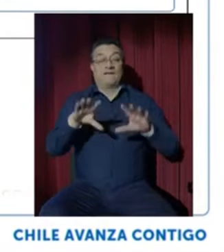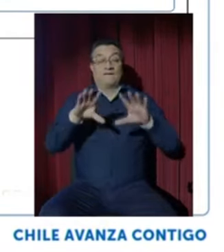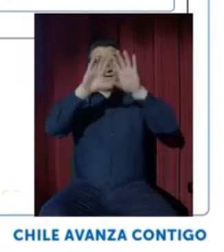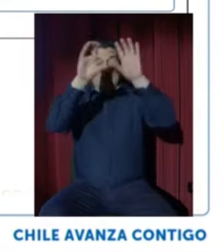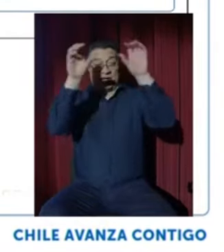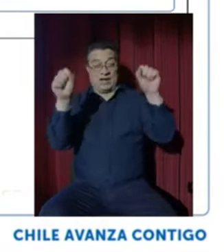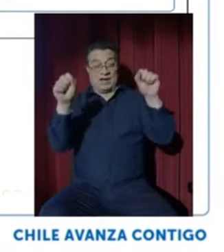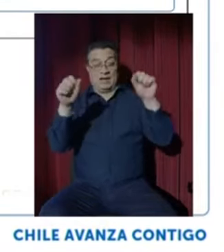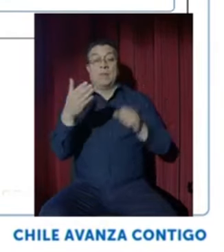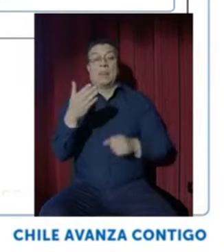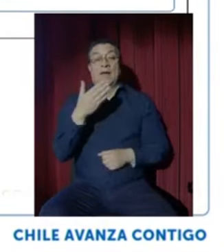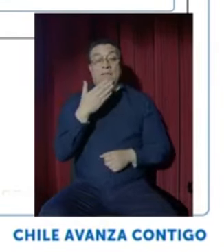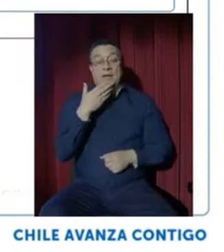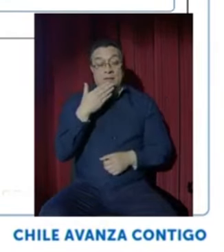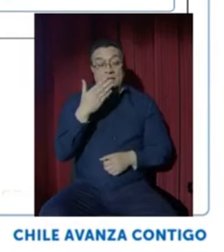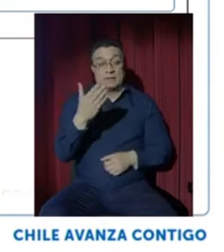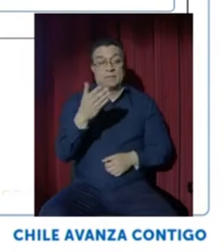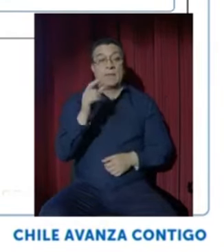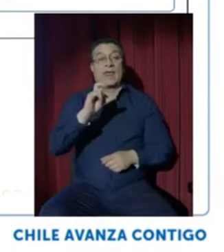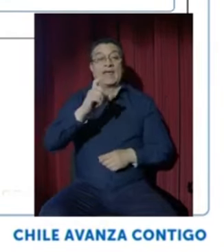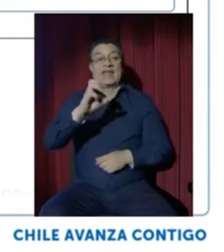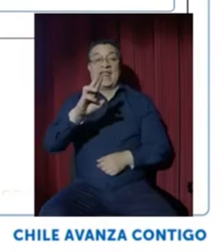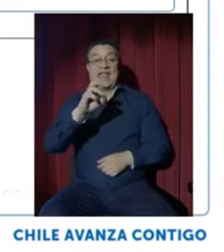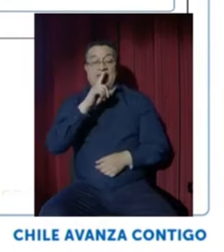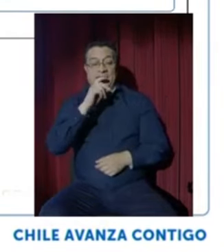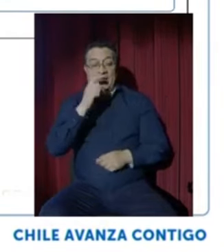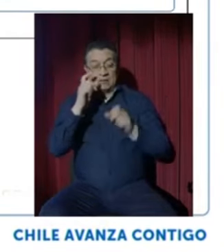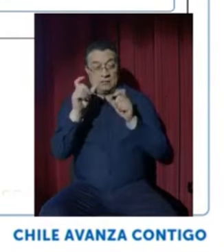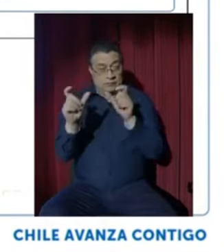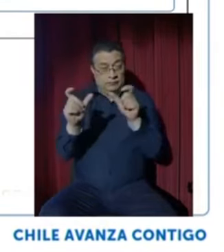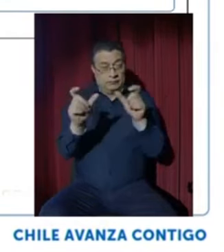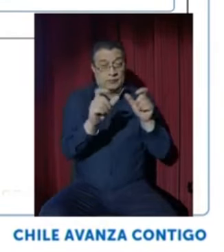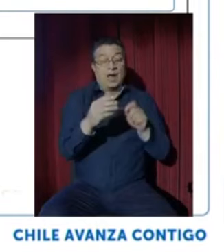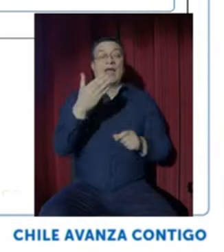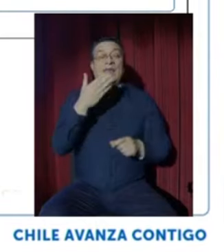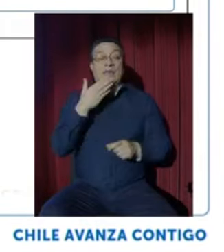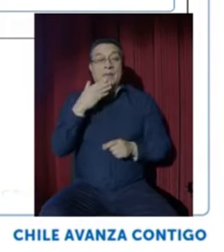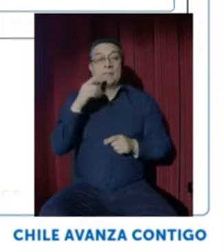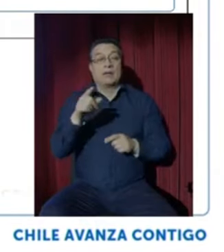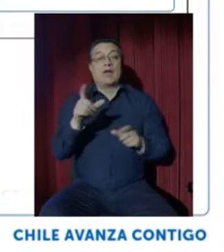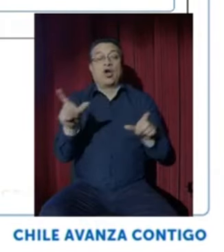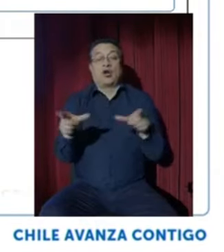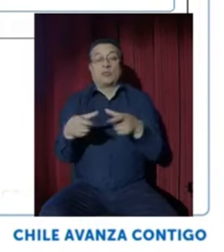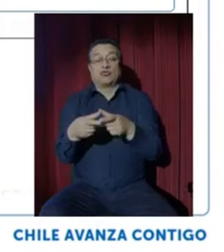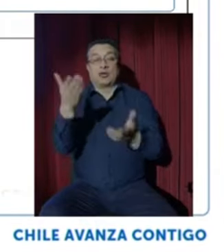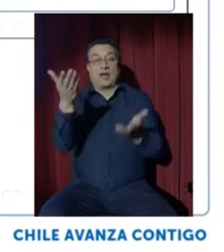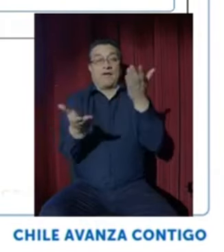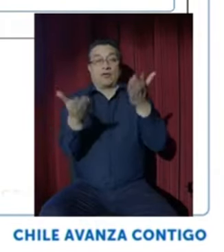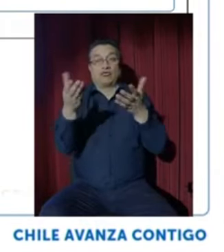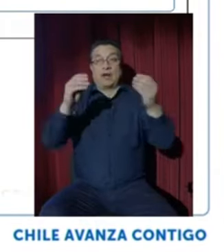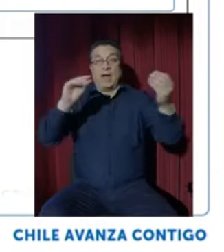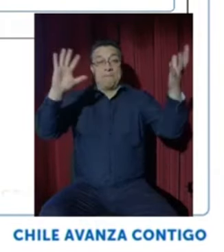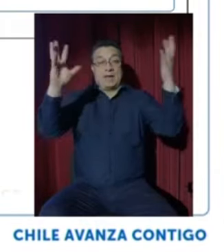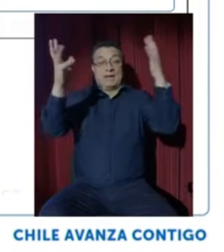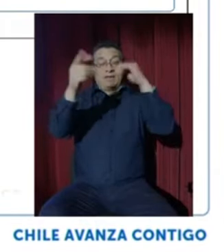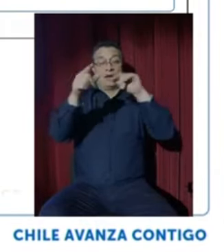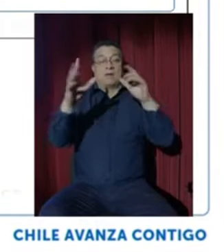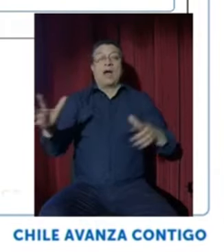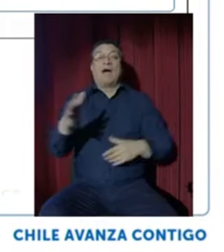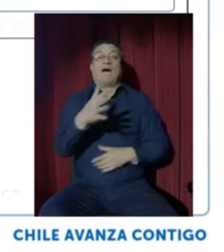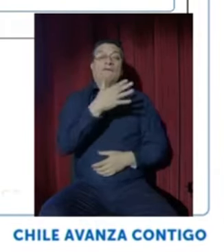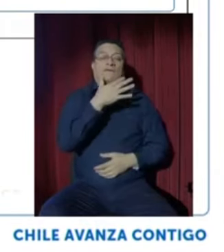fiscalía sí la gerencia de fiscalización por la creación de un comité de evaluación ambiental que ha permitido